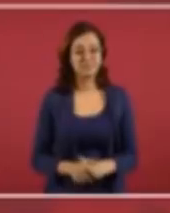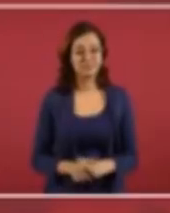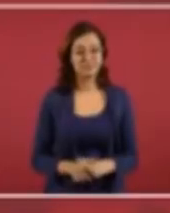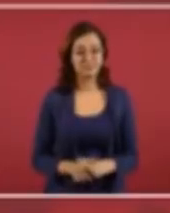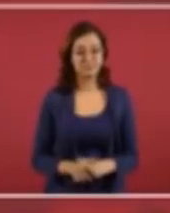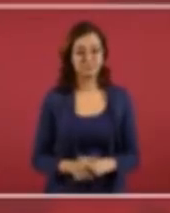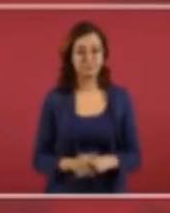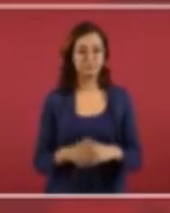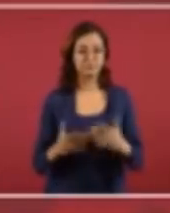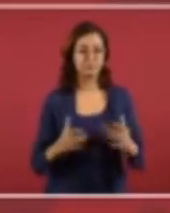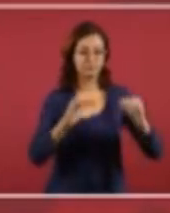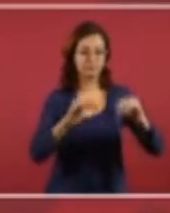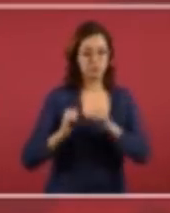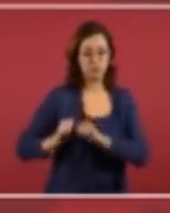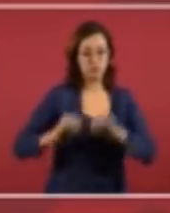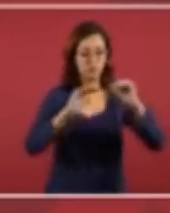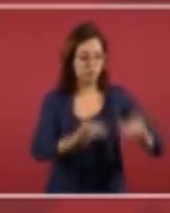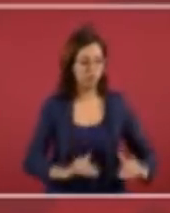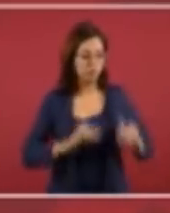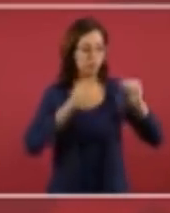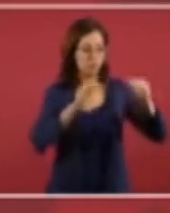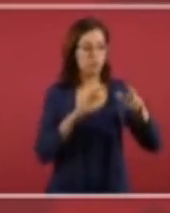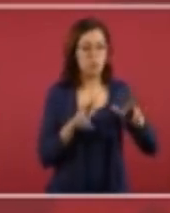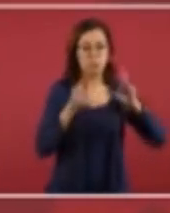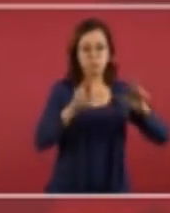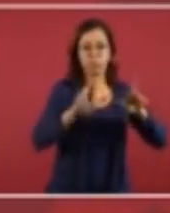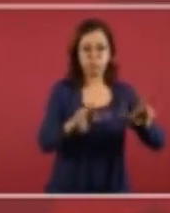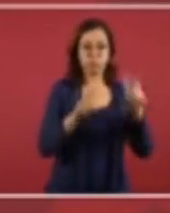Todo se quedaba arriba.